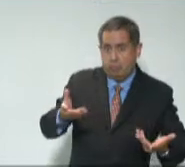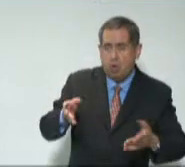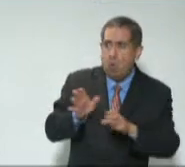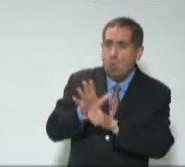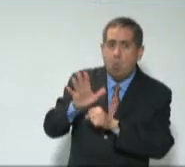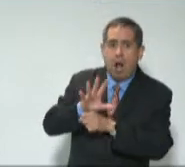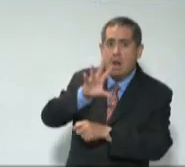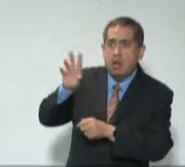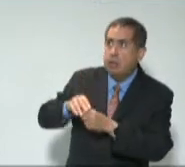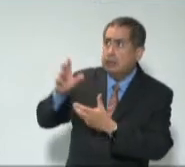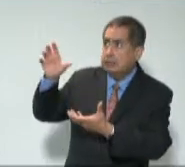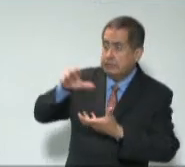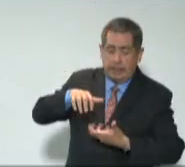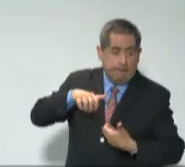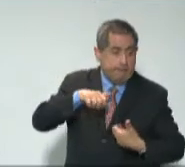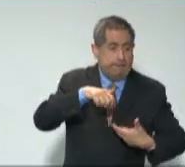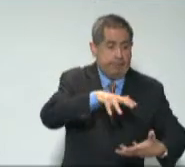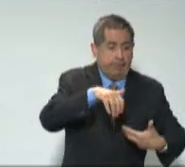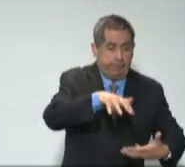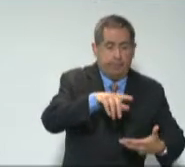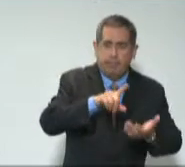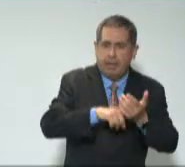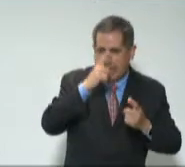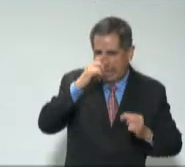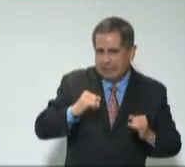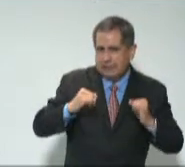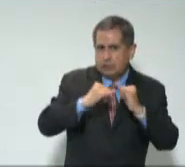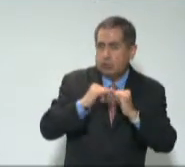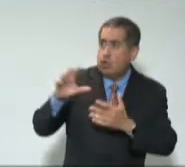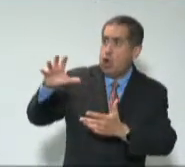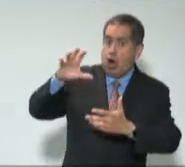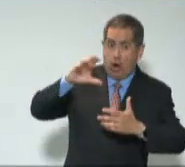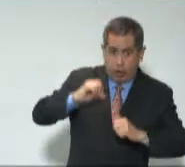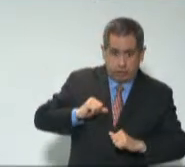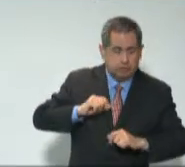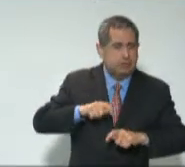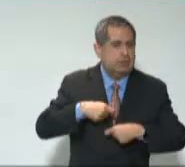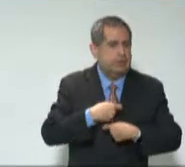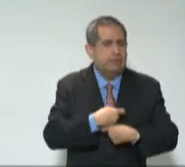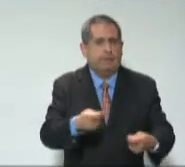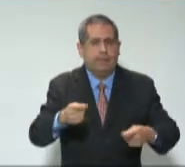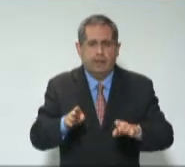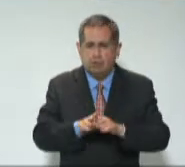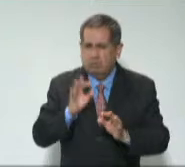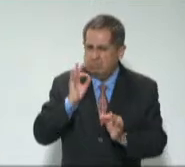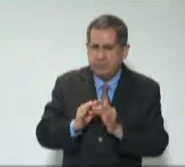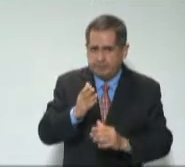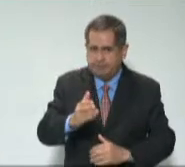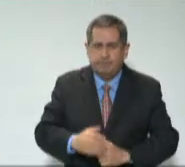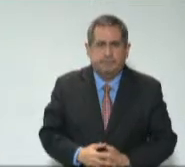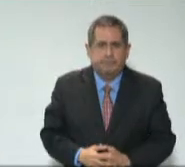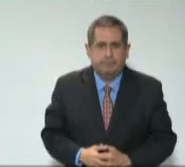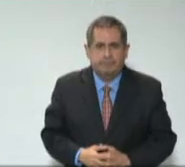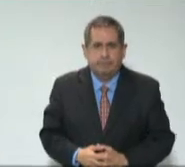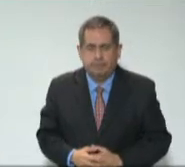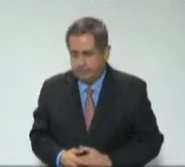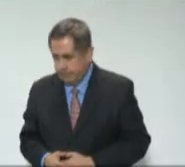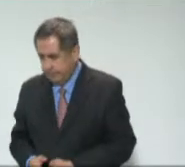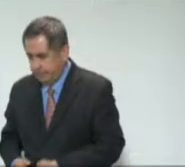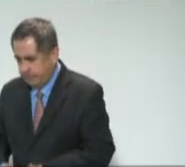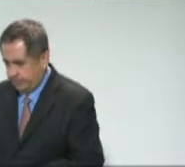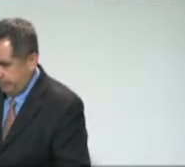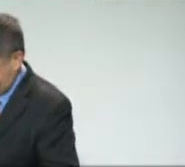qué condiciones se transmitió a la institución de destino Déjenme decirles que la cancillería no define A quién